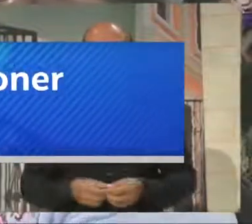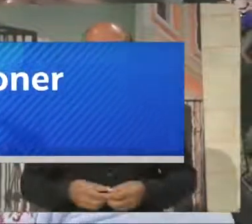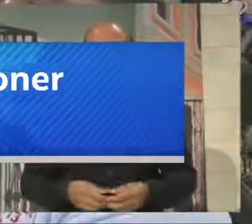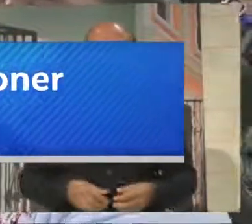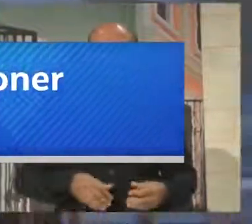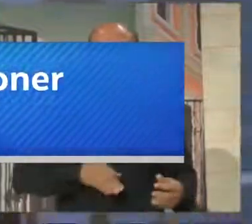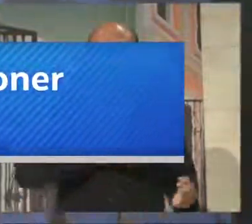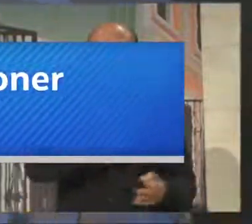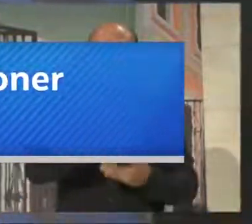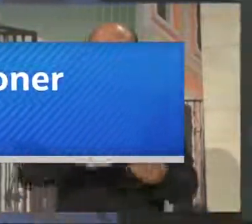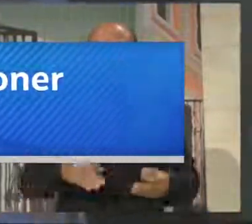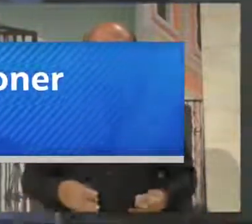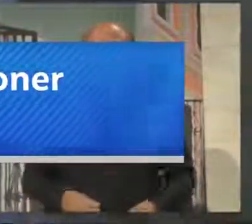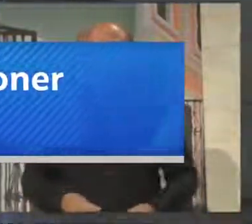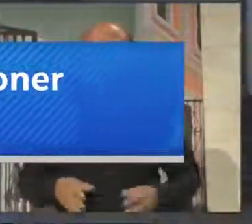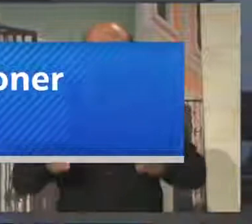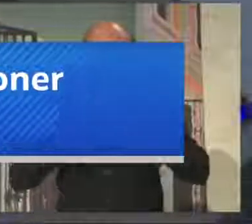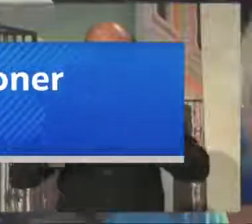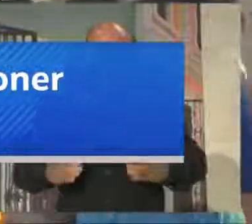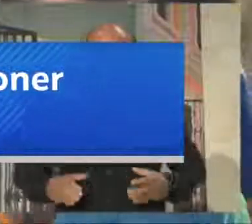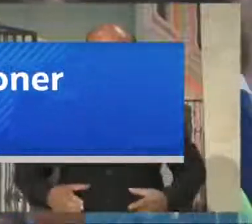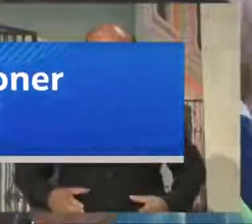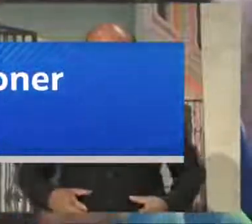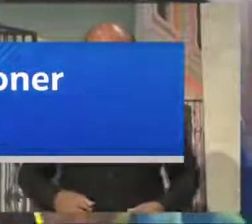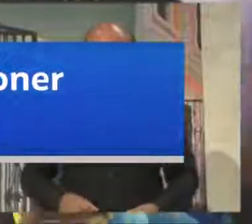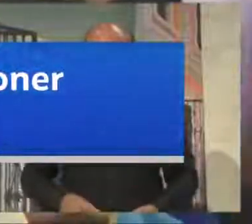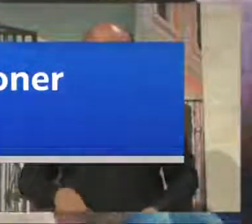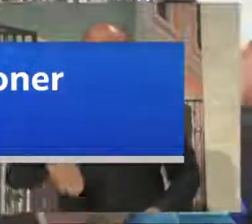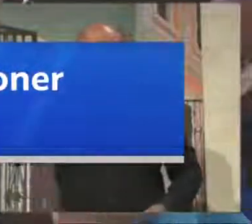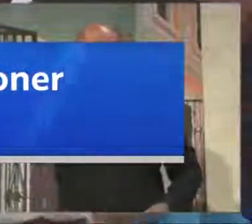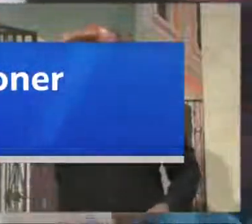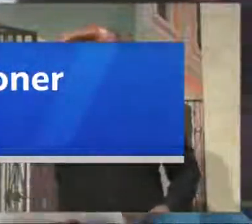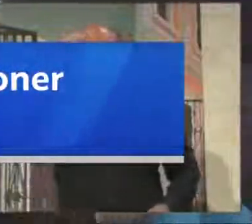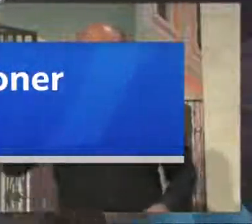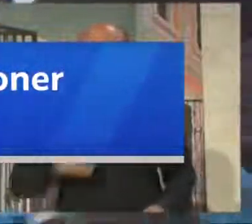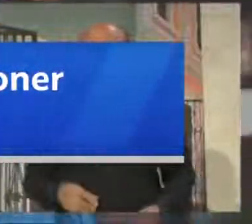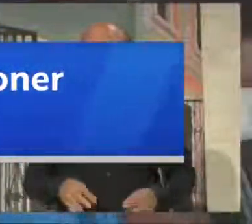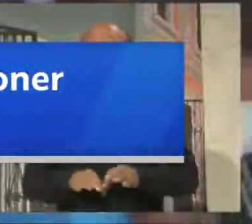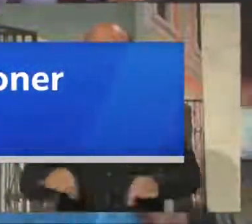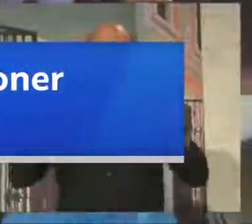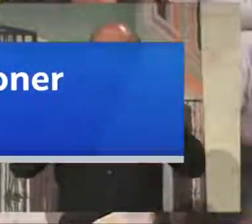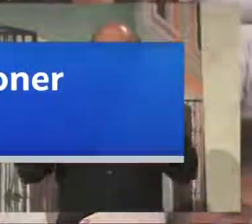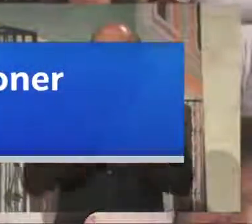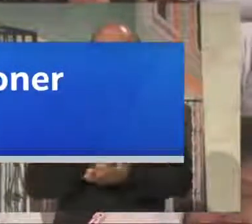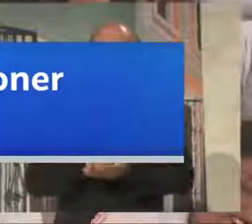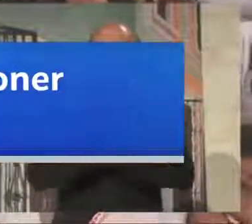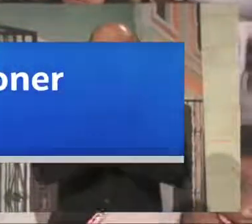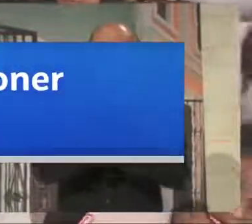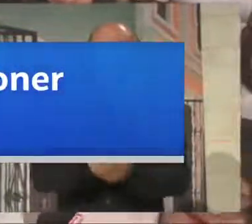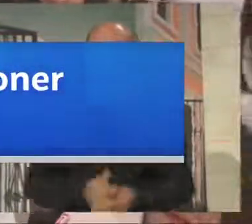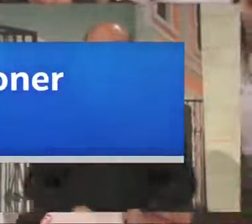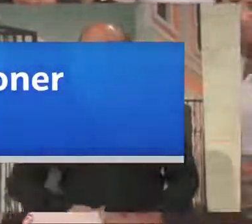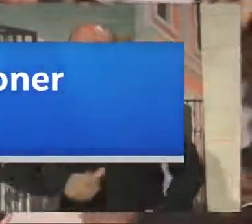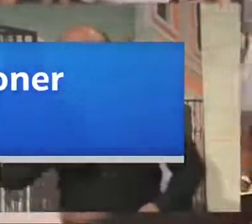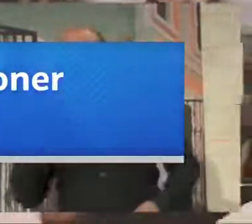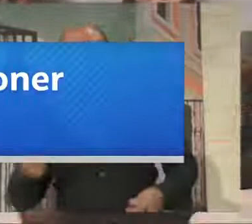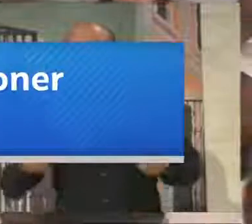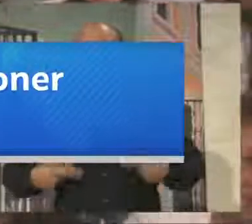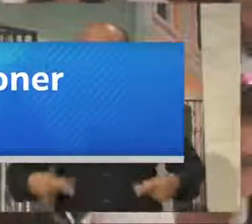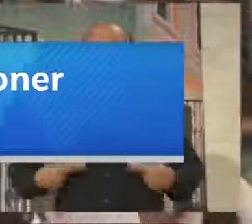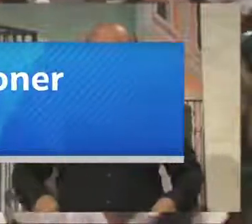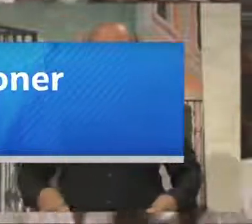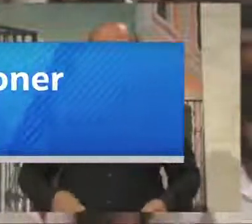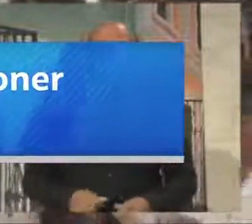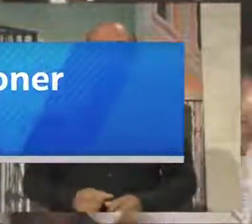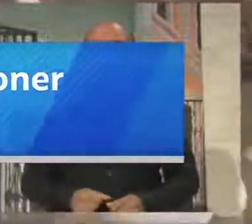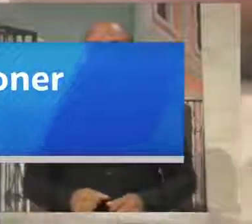que son capaces de ayudar a otro más sin necesidad de recibir algo a cambio, o sin necesidad de que, como